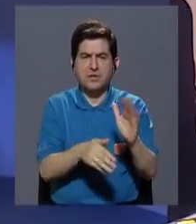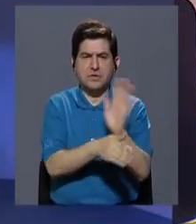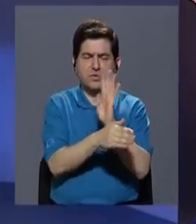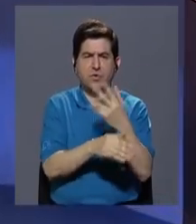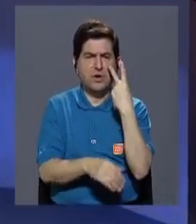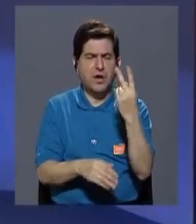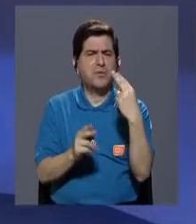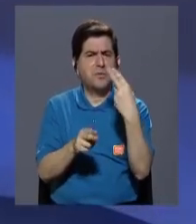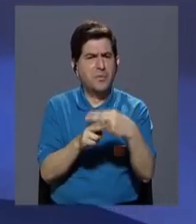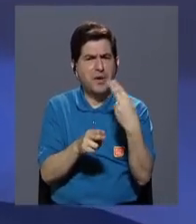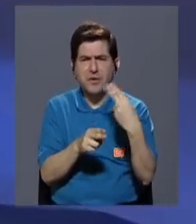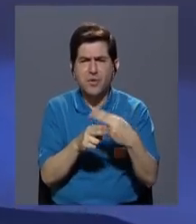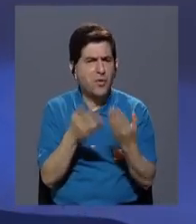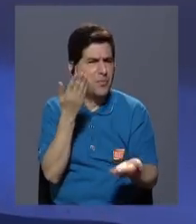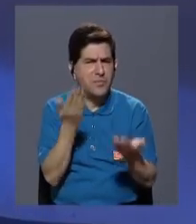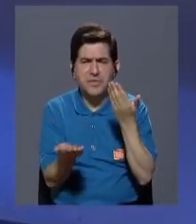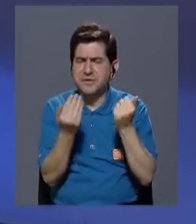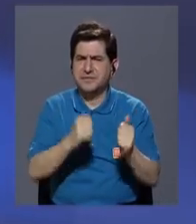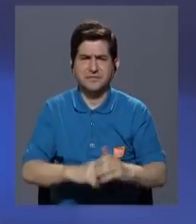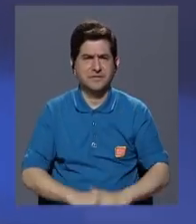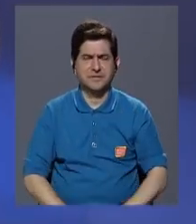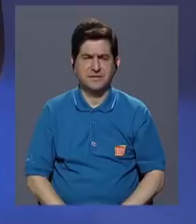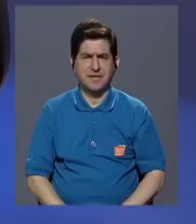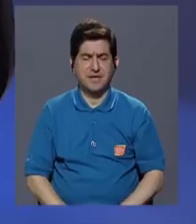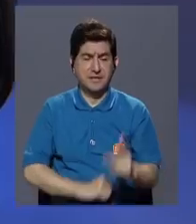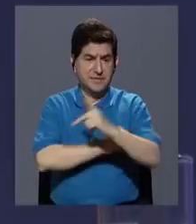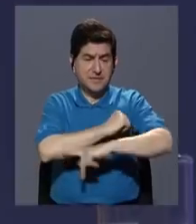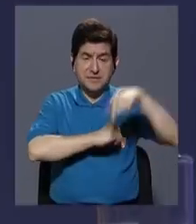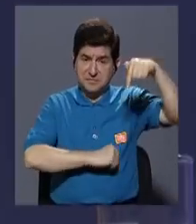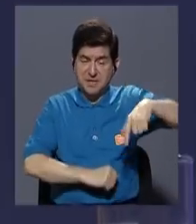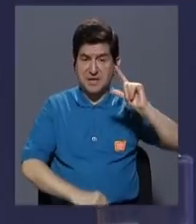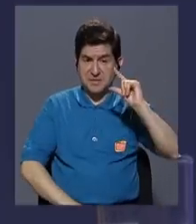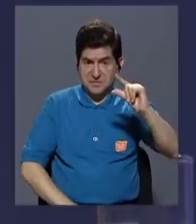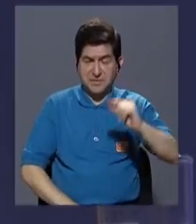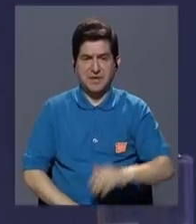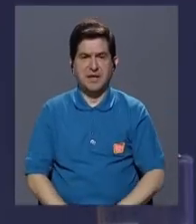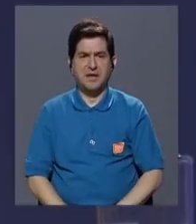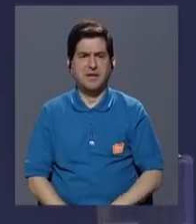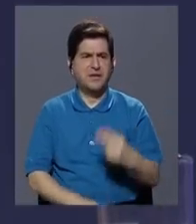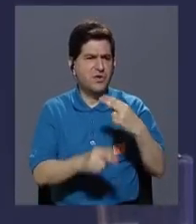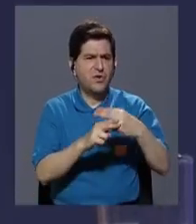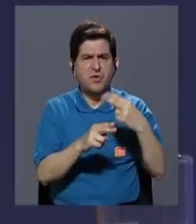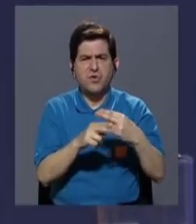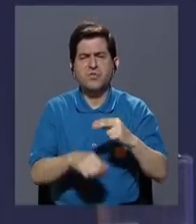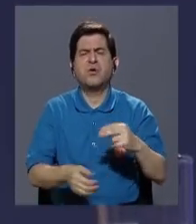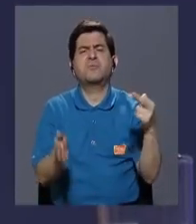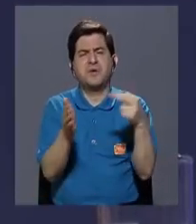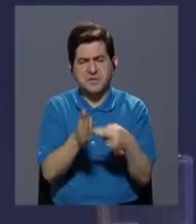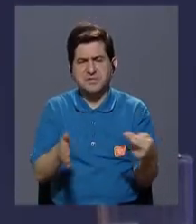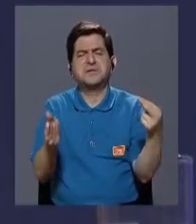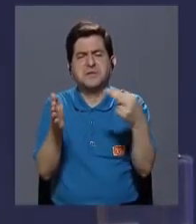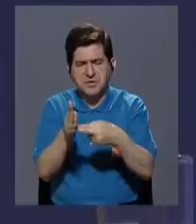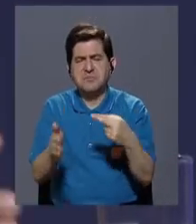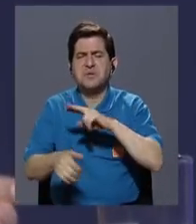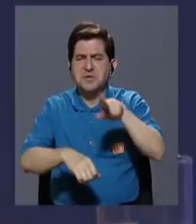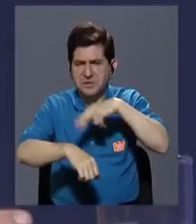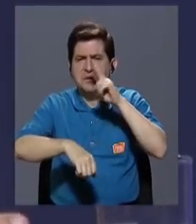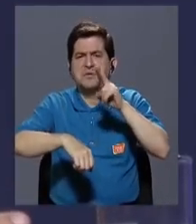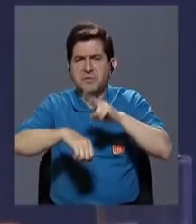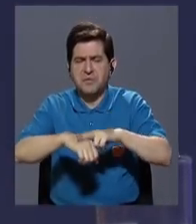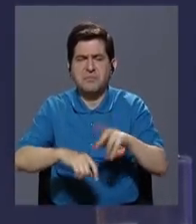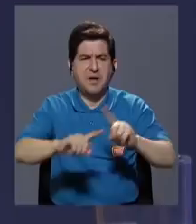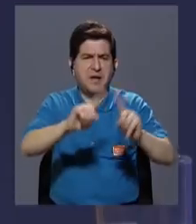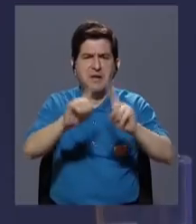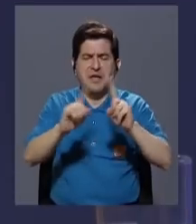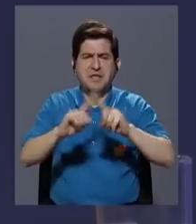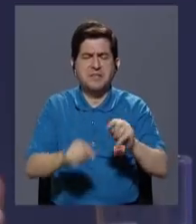aire por ser un país tan pequeño los nombres se tienden a repetir verdad en las diferentes áreas